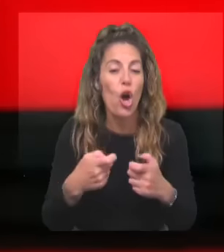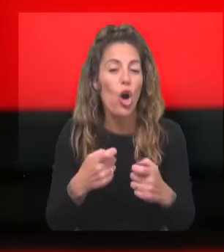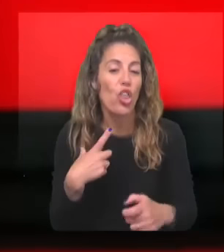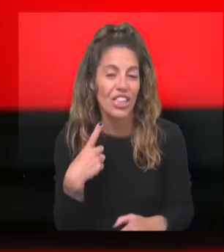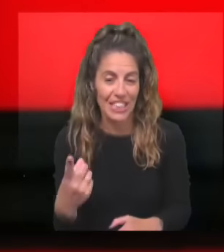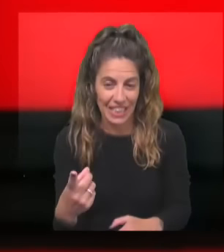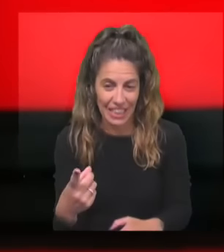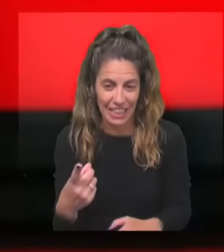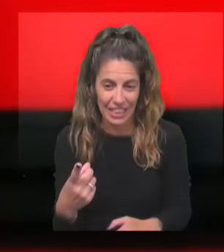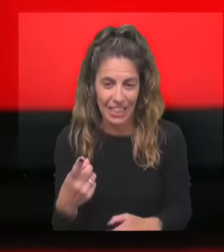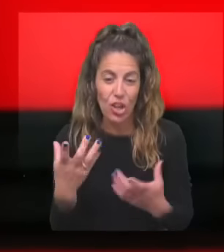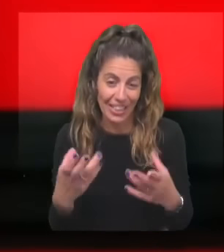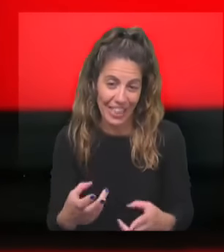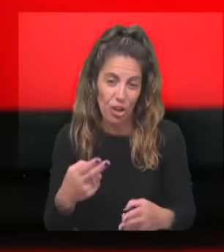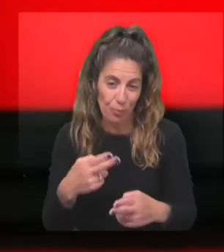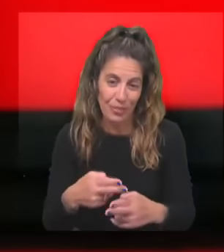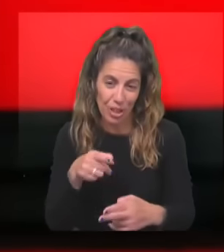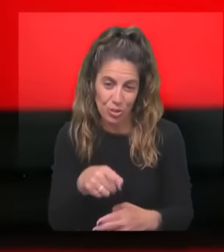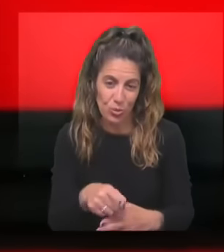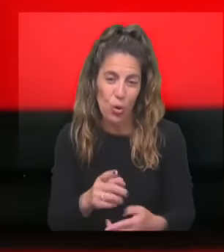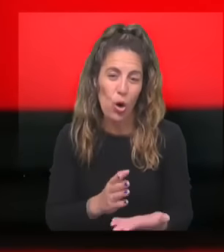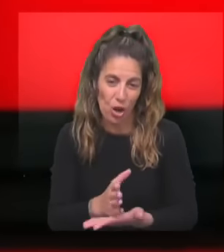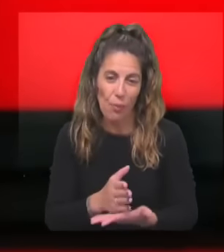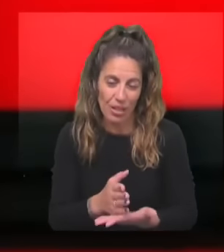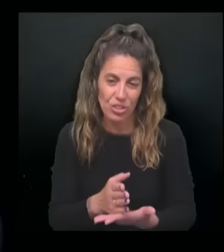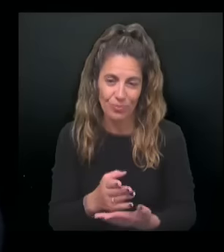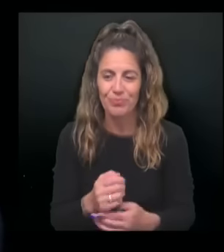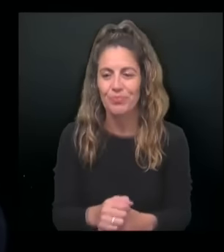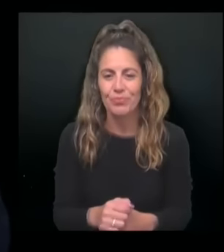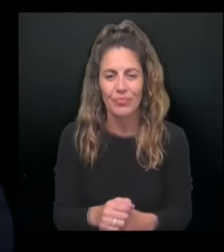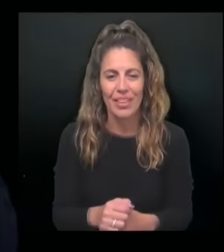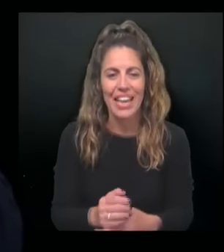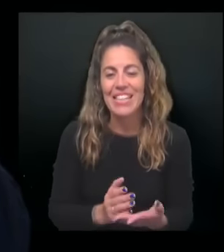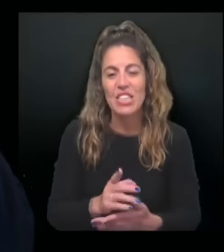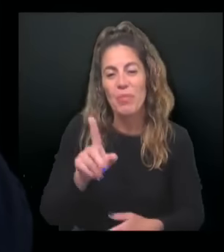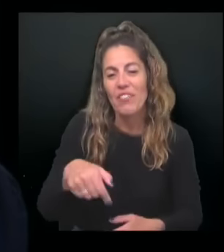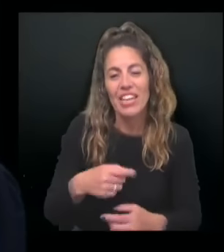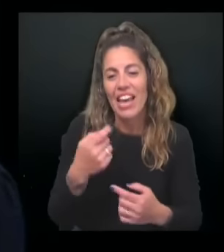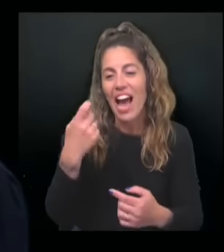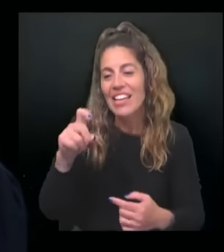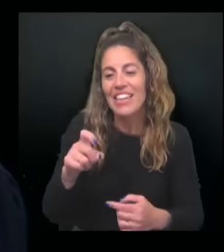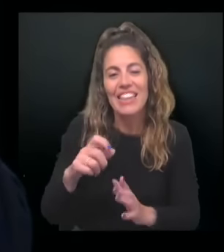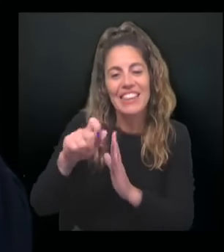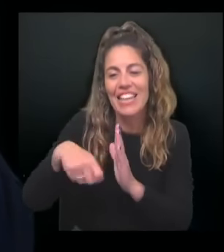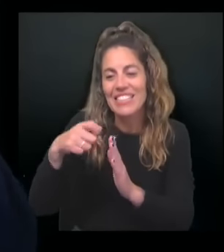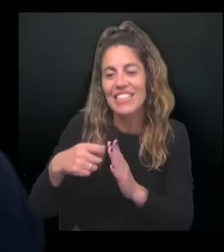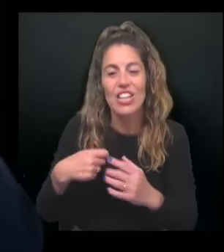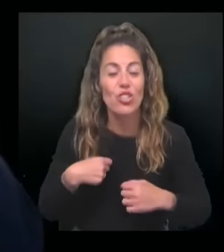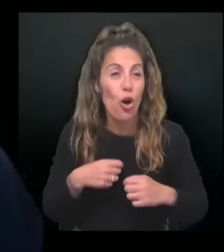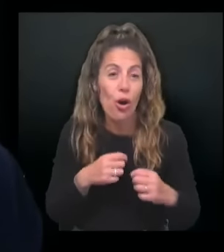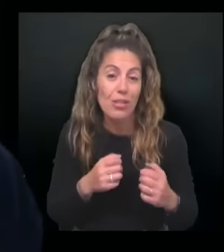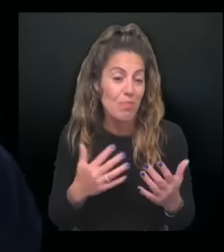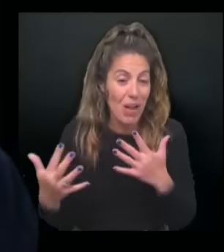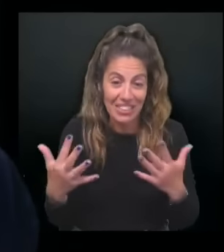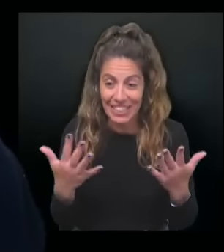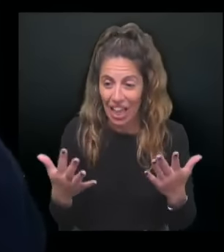bueno, quiero señalar su colaboración. Me pareció cada vez que viene alguien del cine, yo me quedo impactado, ¿no? Porque empezaron